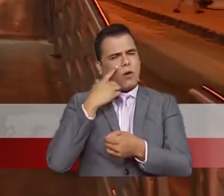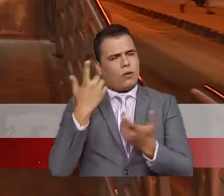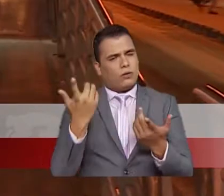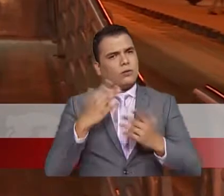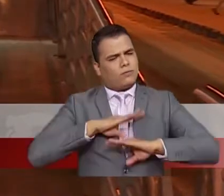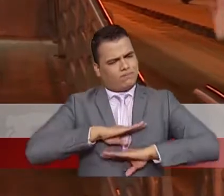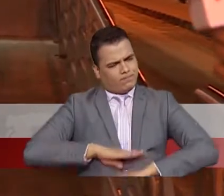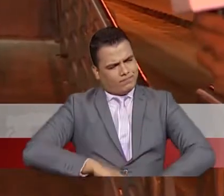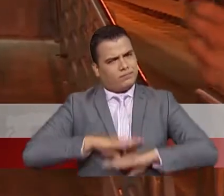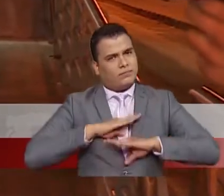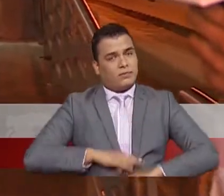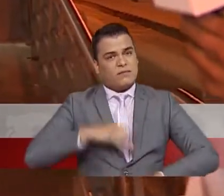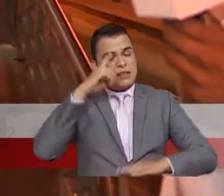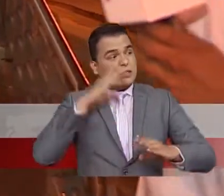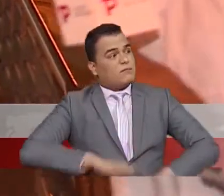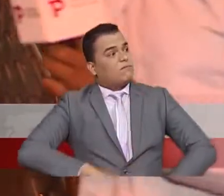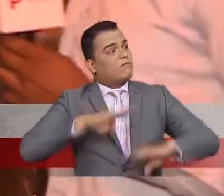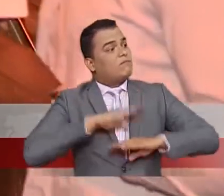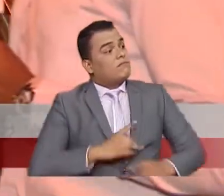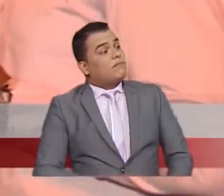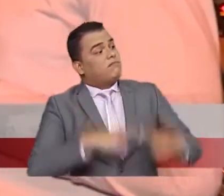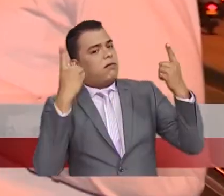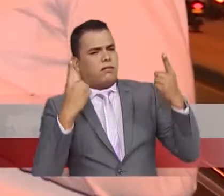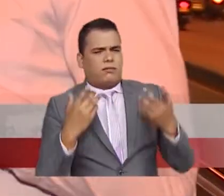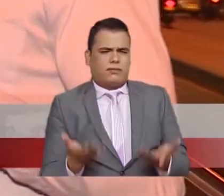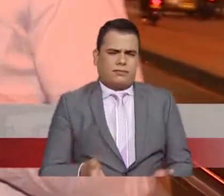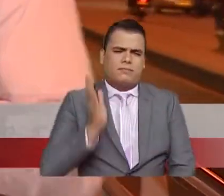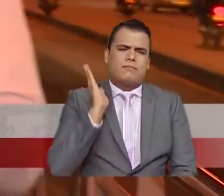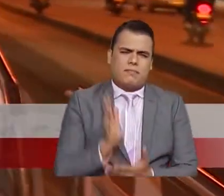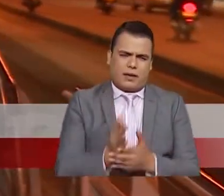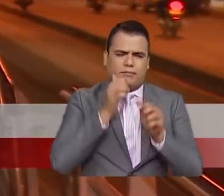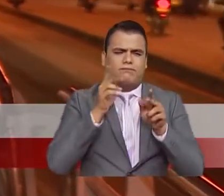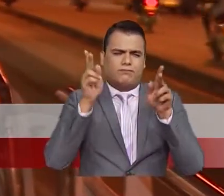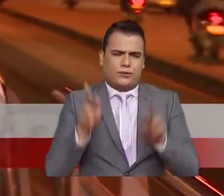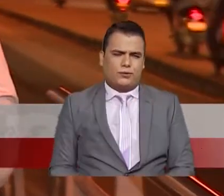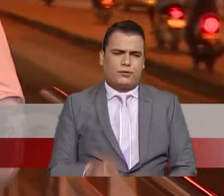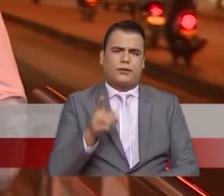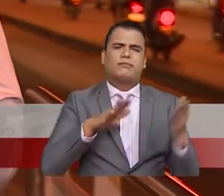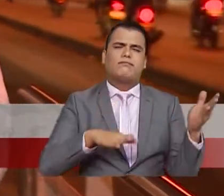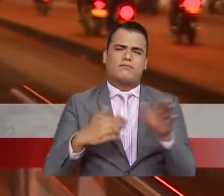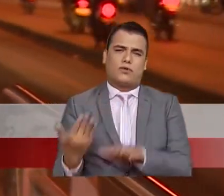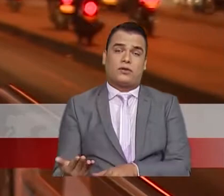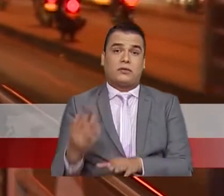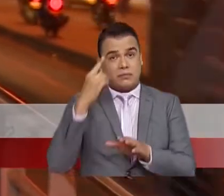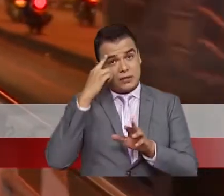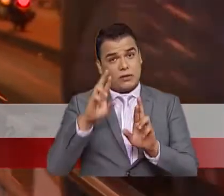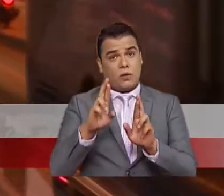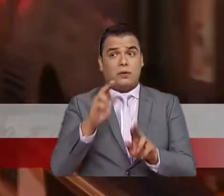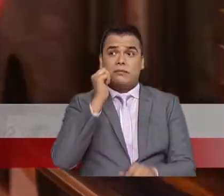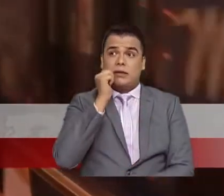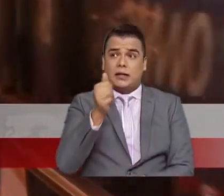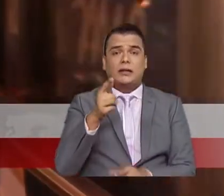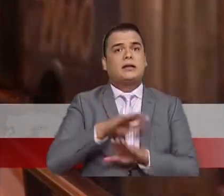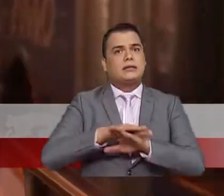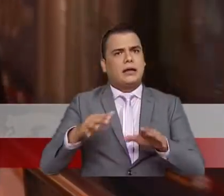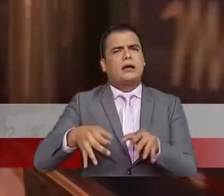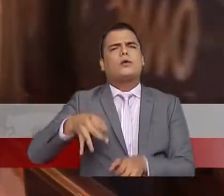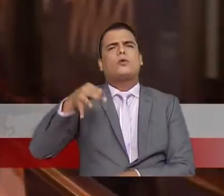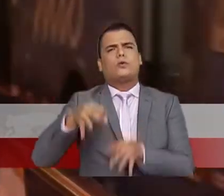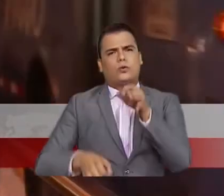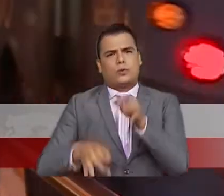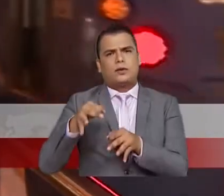hoy infortunadamente pues le cuesta la vida a una persona. Se espera que en el día de mañana se realice la audiencia de